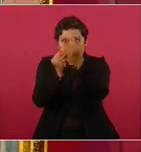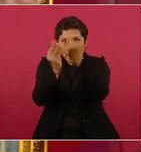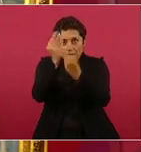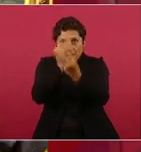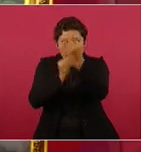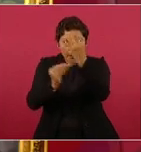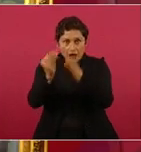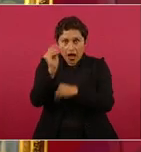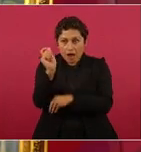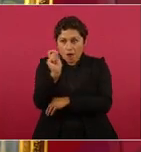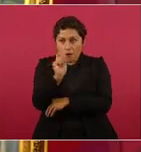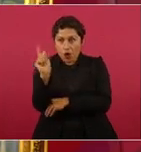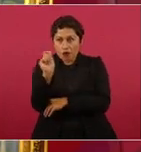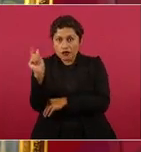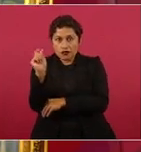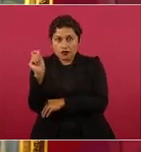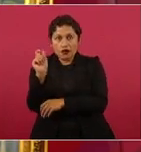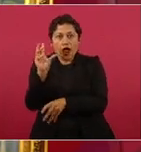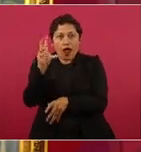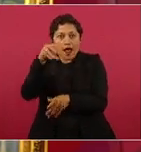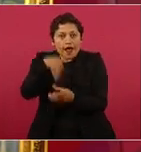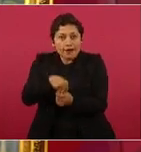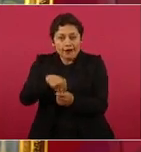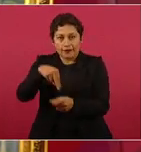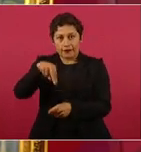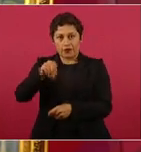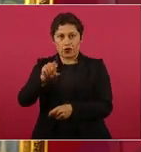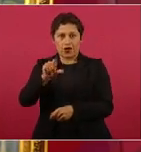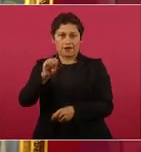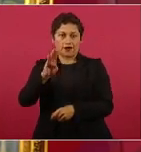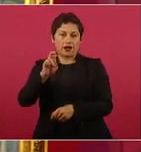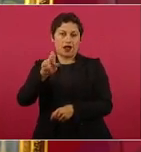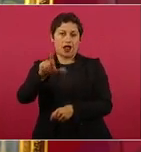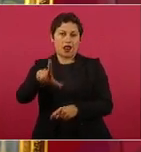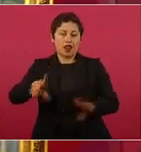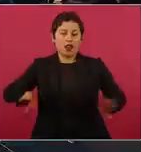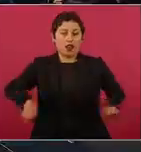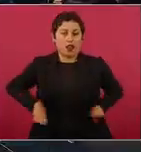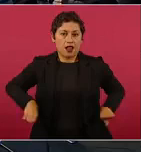de Economía de nuestra alma mater.